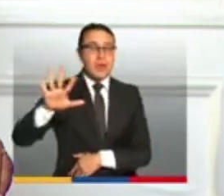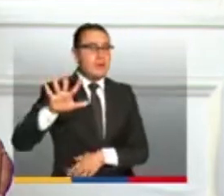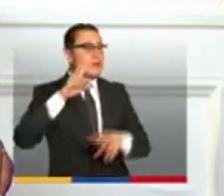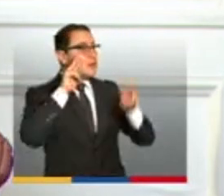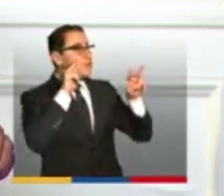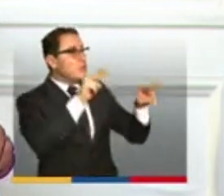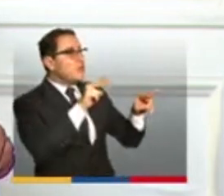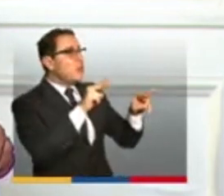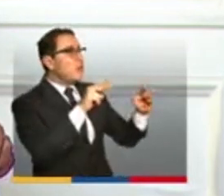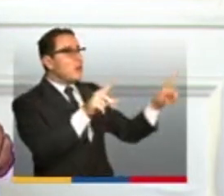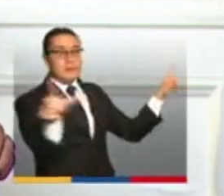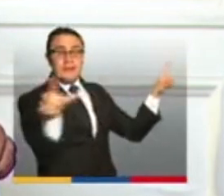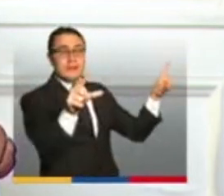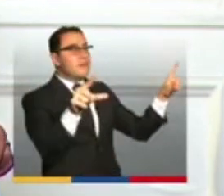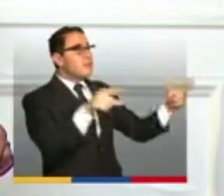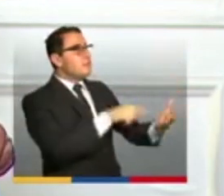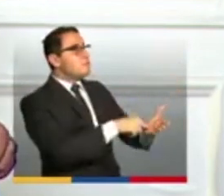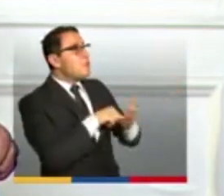trajeron